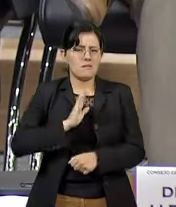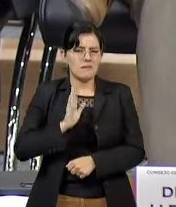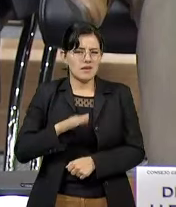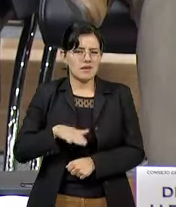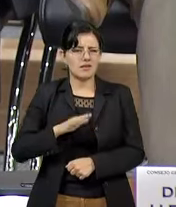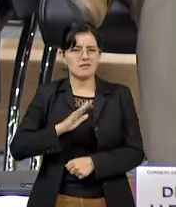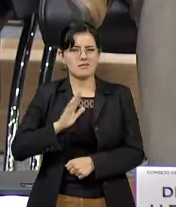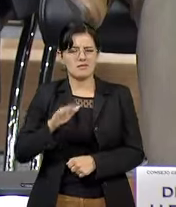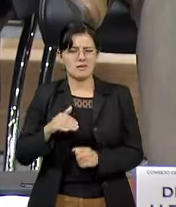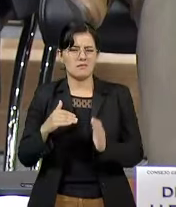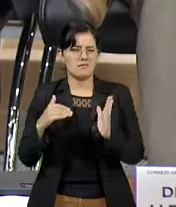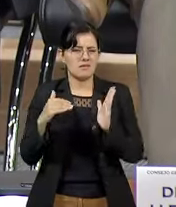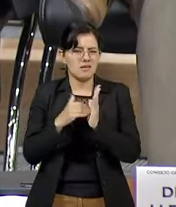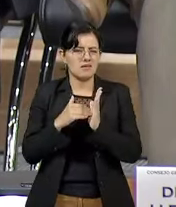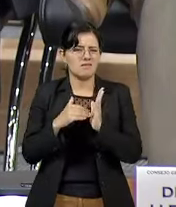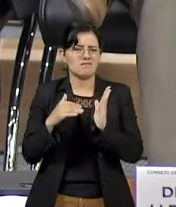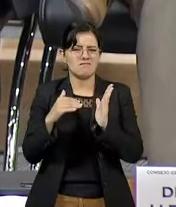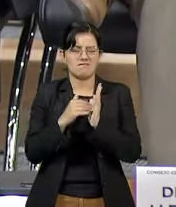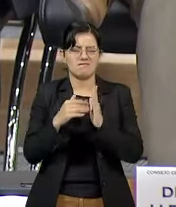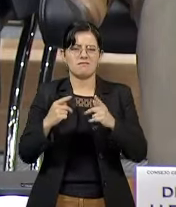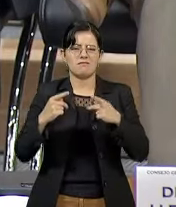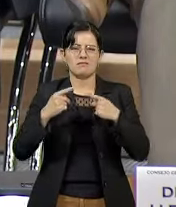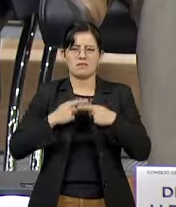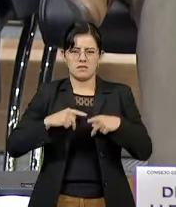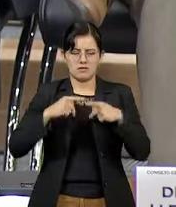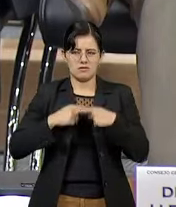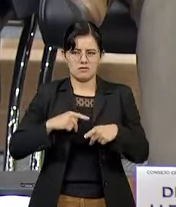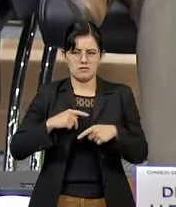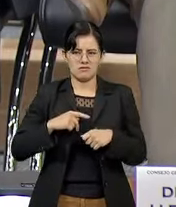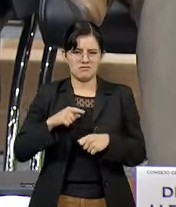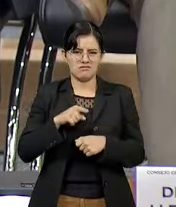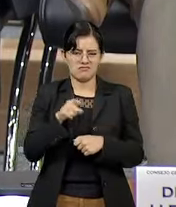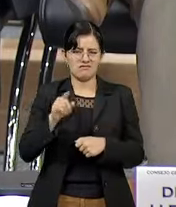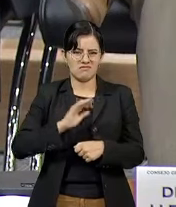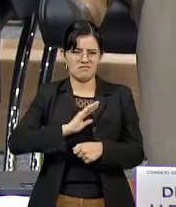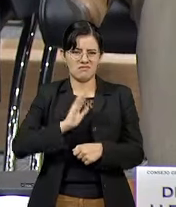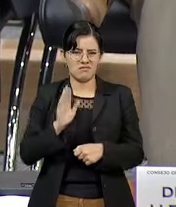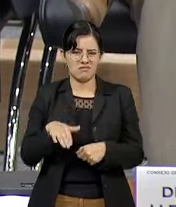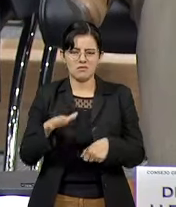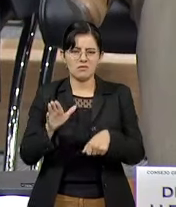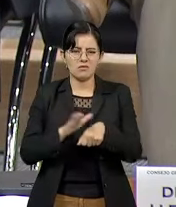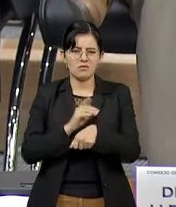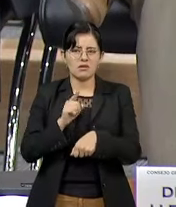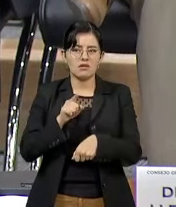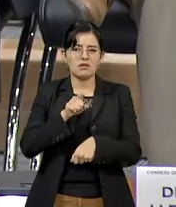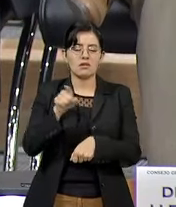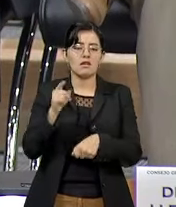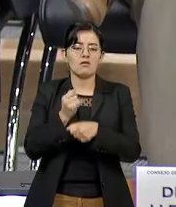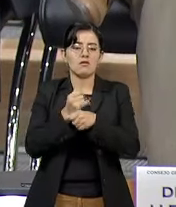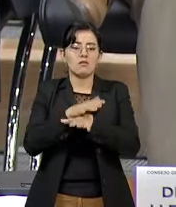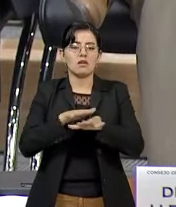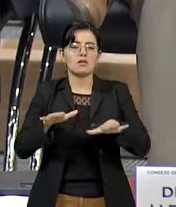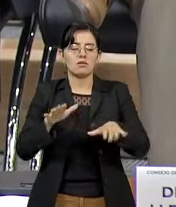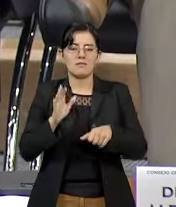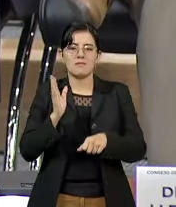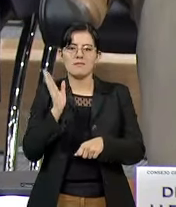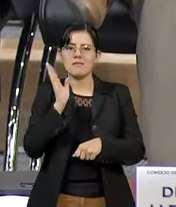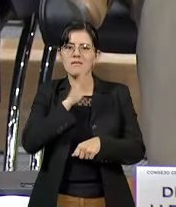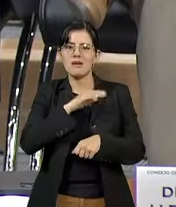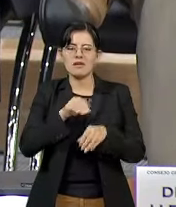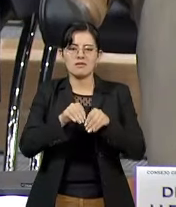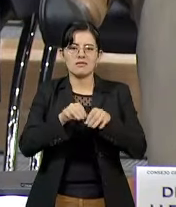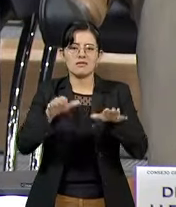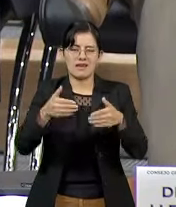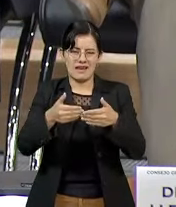mexicanos y mexicanas perecieron por toda la desinformación que virtió antes